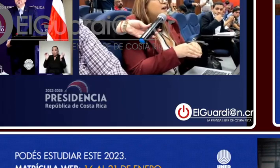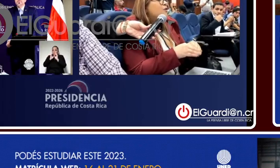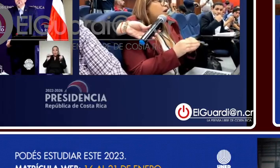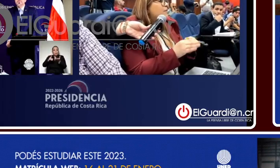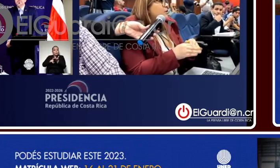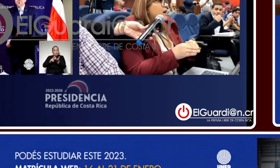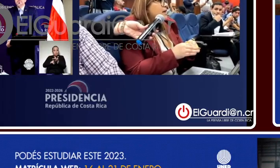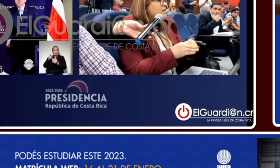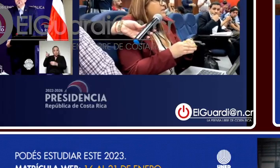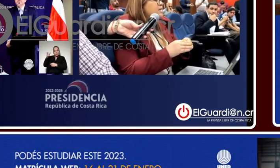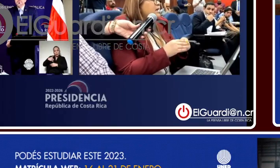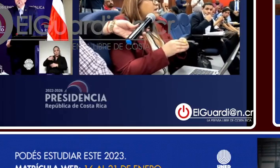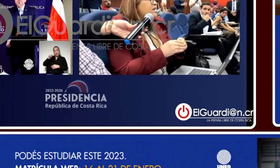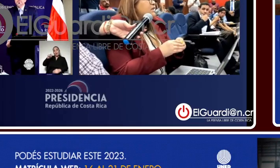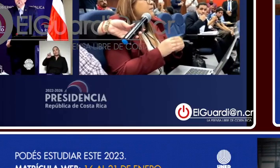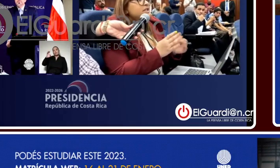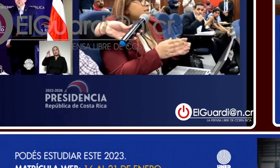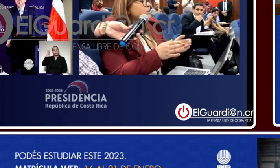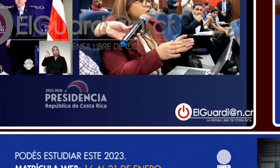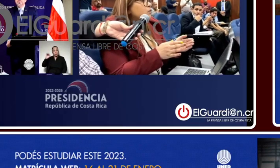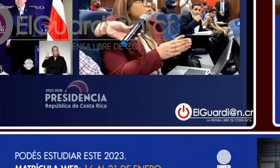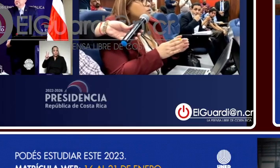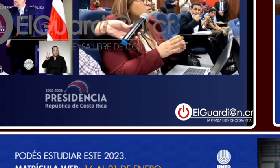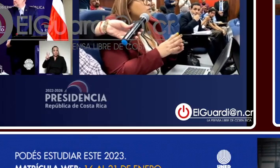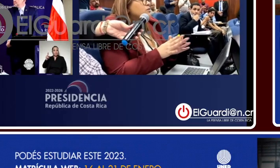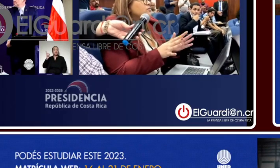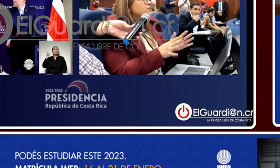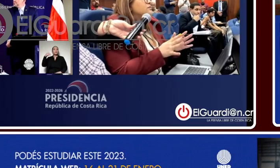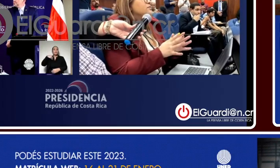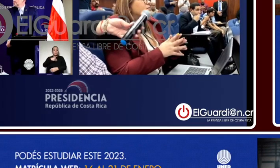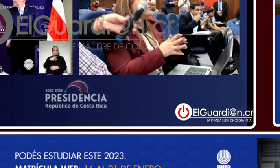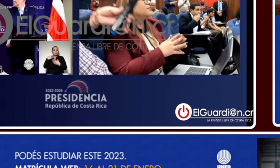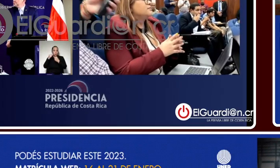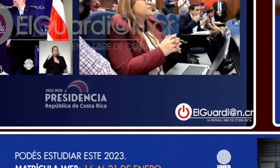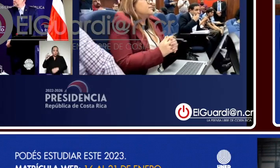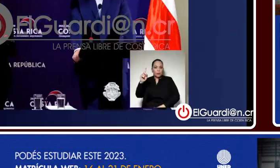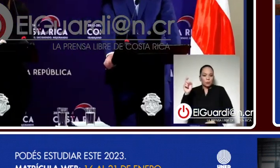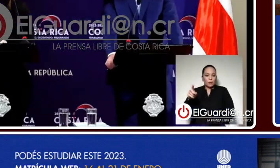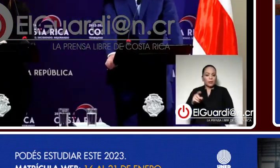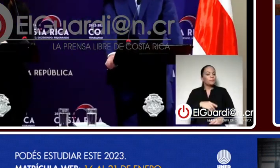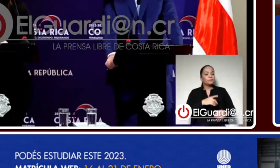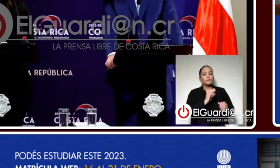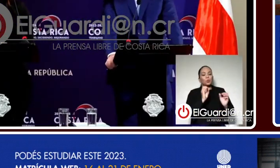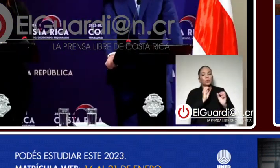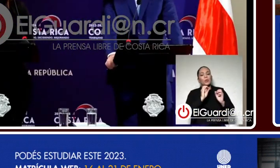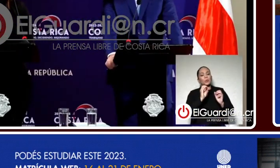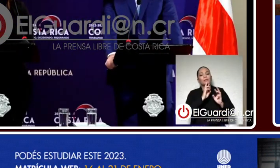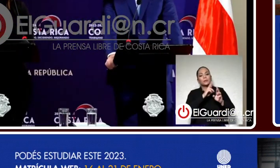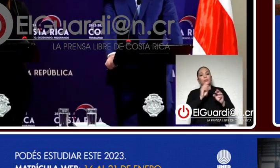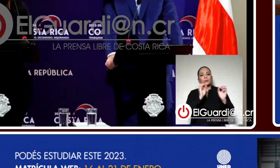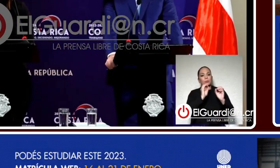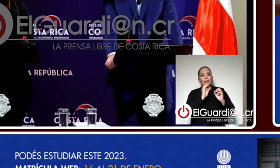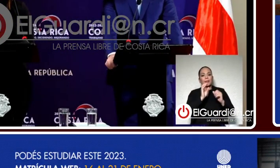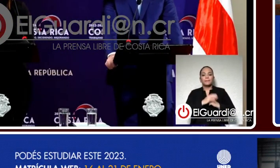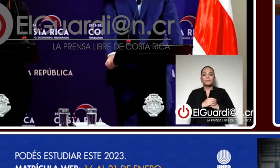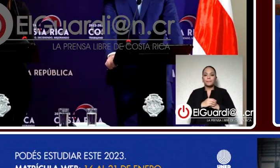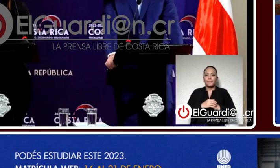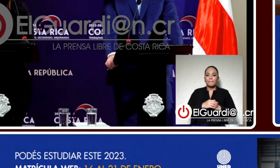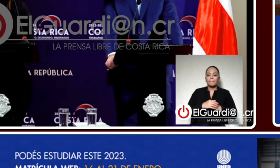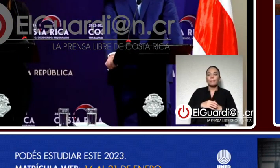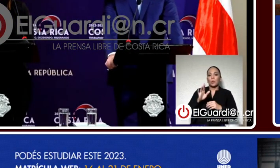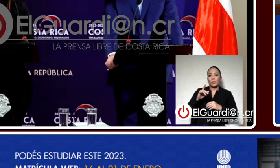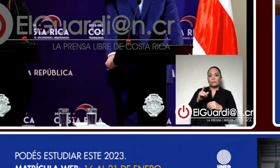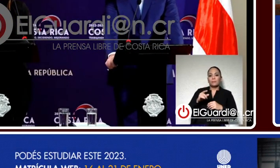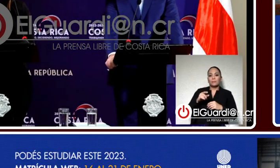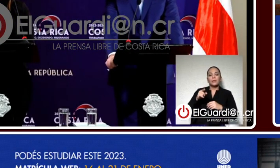de don Alberto Vargas en el Ministerio de Salud? No, no hay ninguna. Ok, y la pregunta,